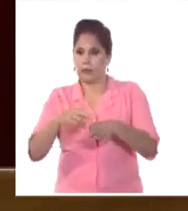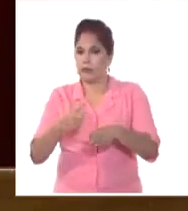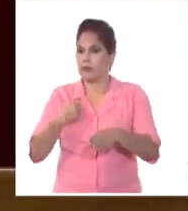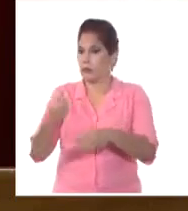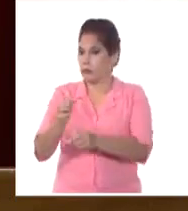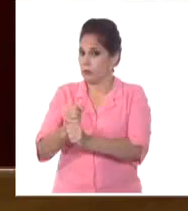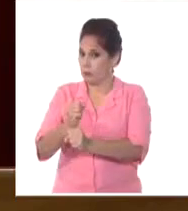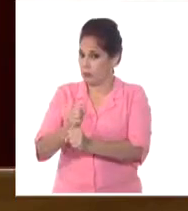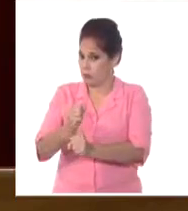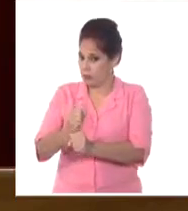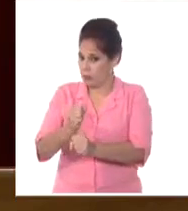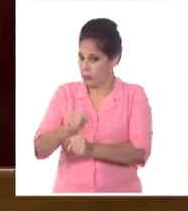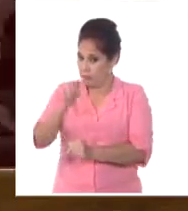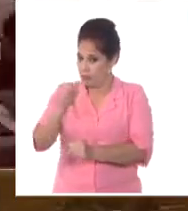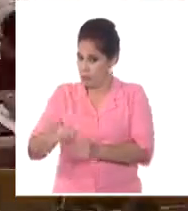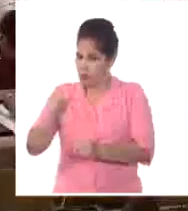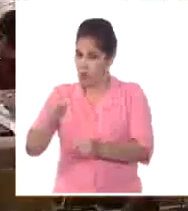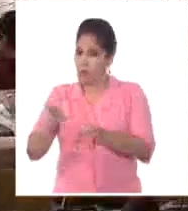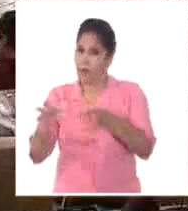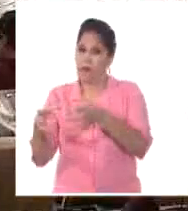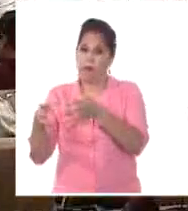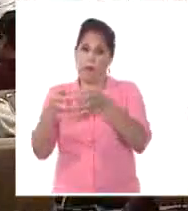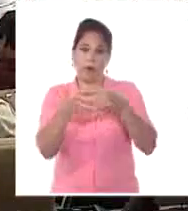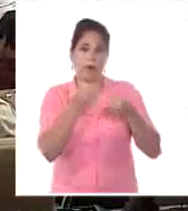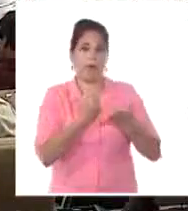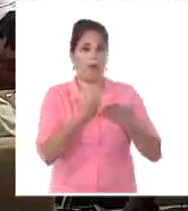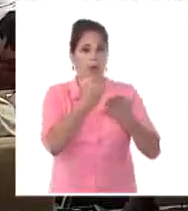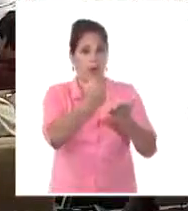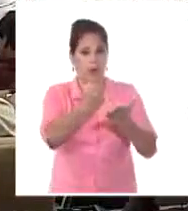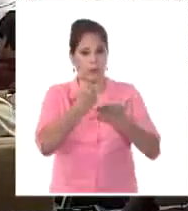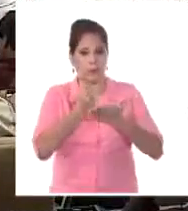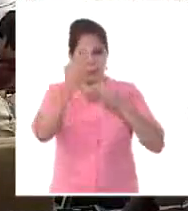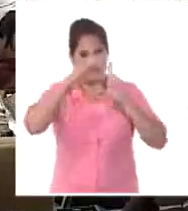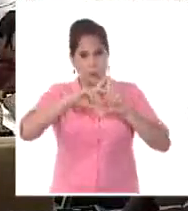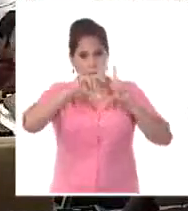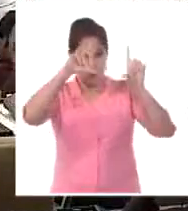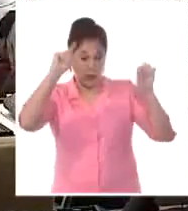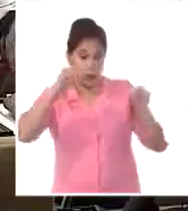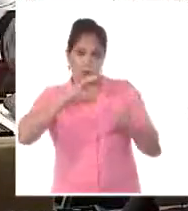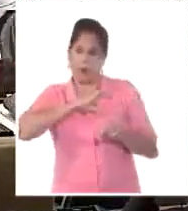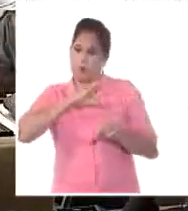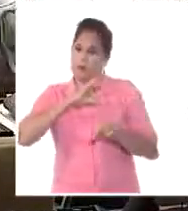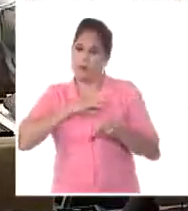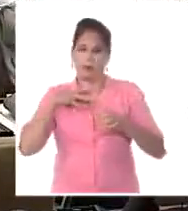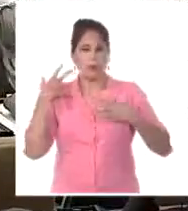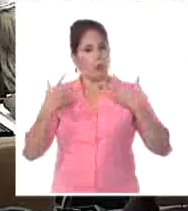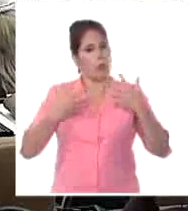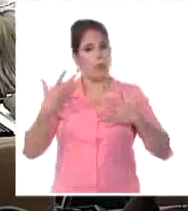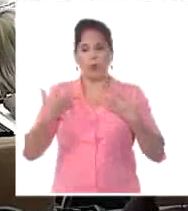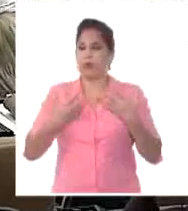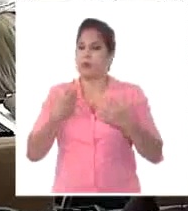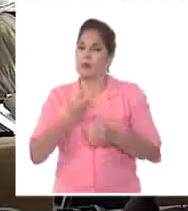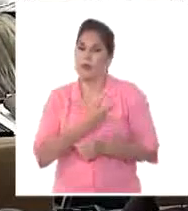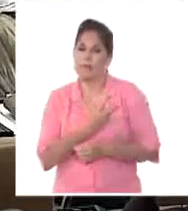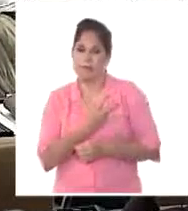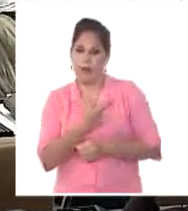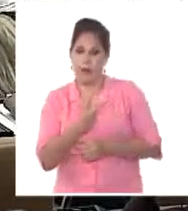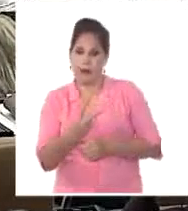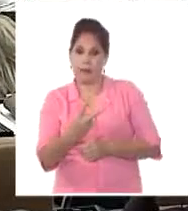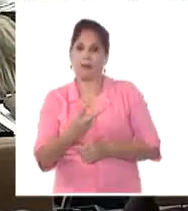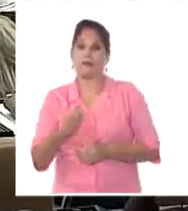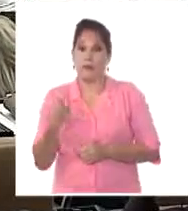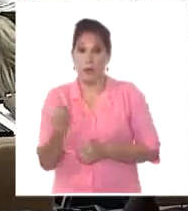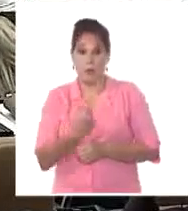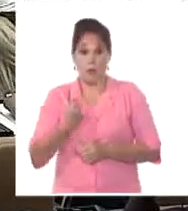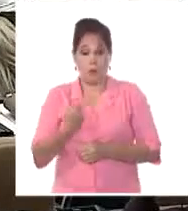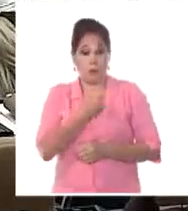trabajadora, de los movimientos de solidaridad Amigos de Cuba, es un gran honor y un gesto de valentía que nuestro